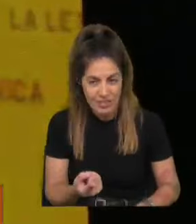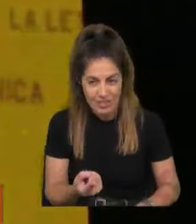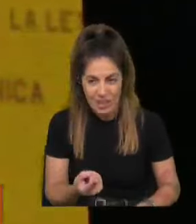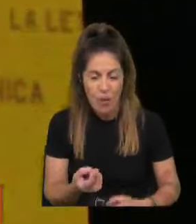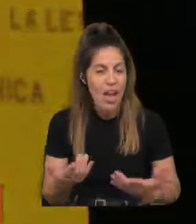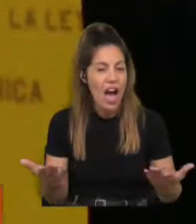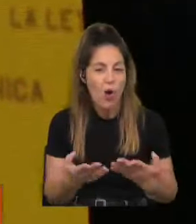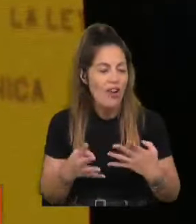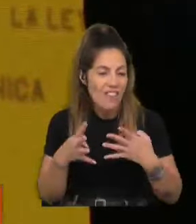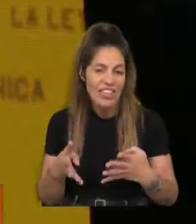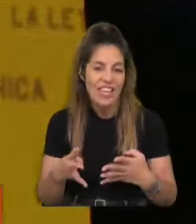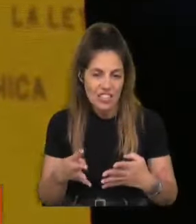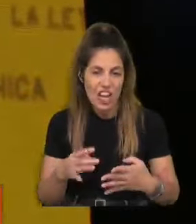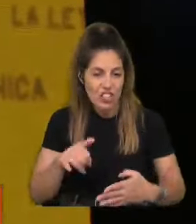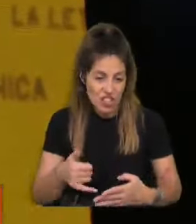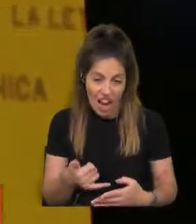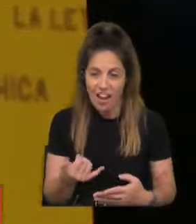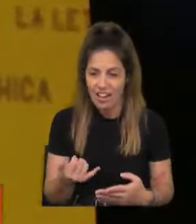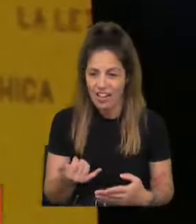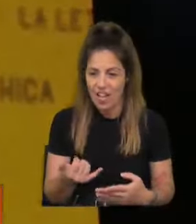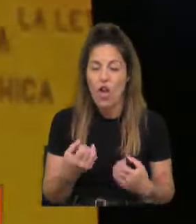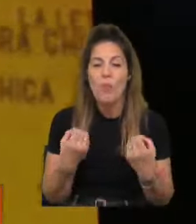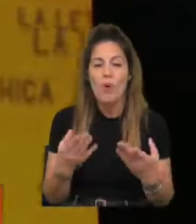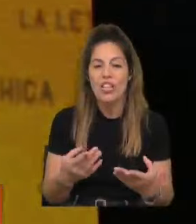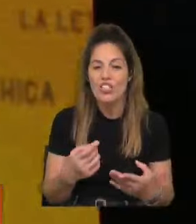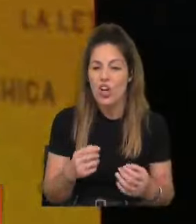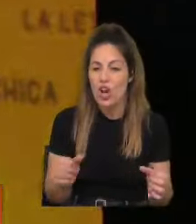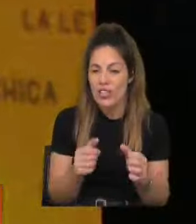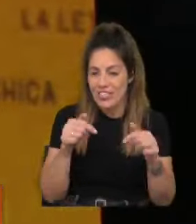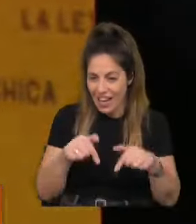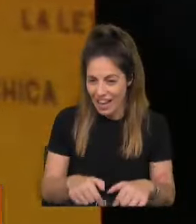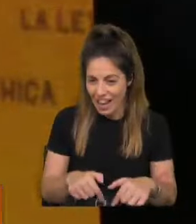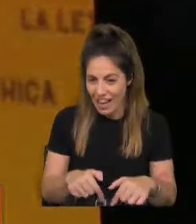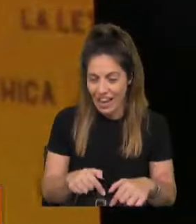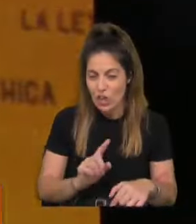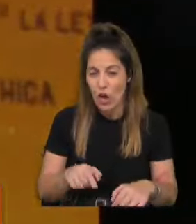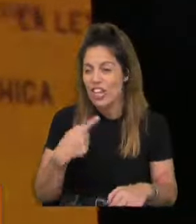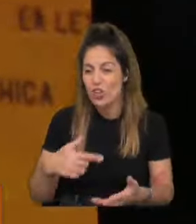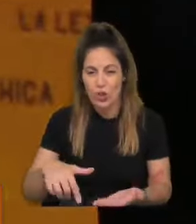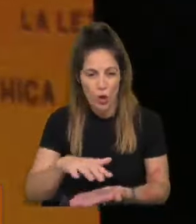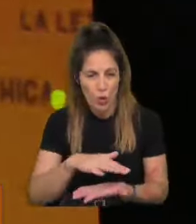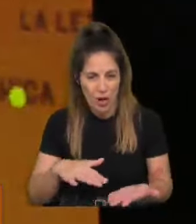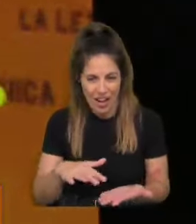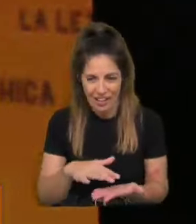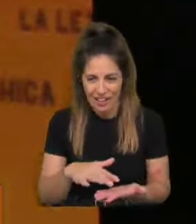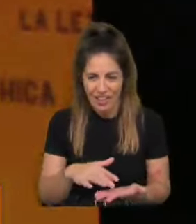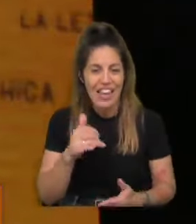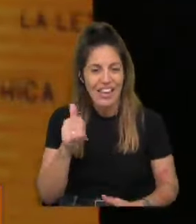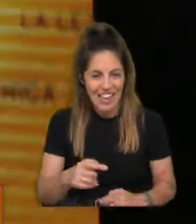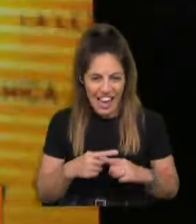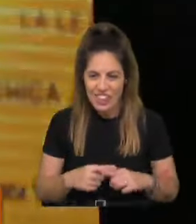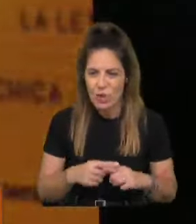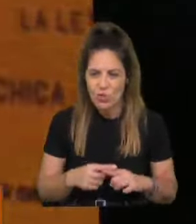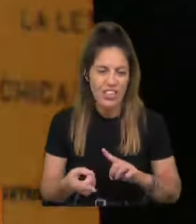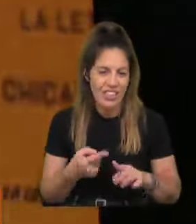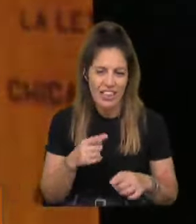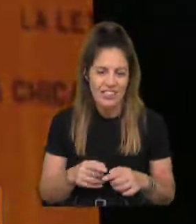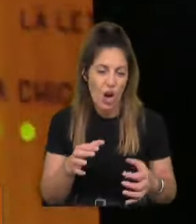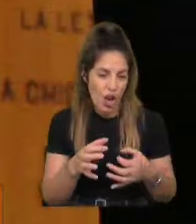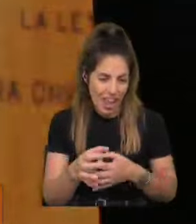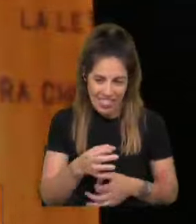ahora la batalla está eh Y por eso lo hice en este medio no lo hago en otro lugar eh que hay discusiones que tienen que ver con la